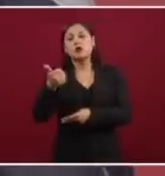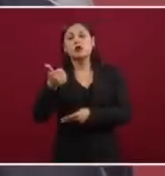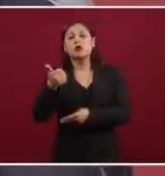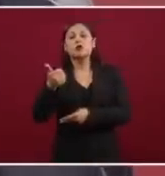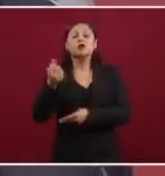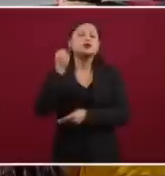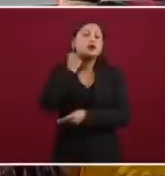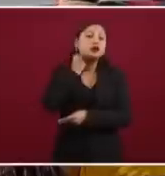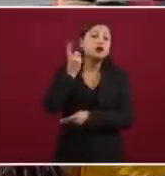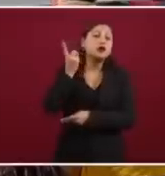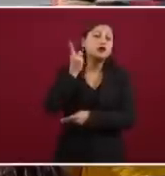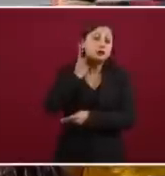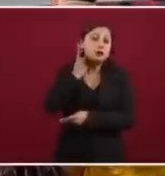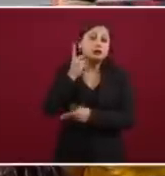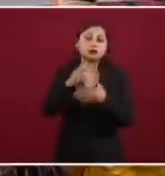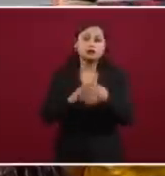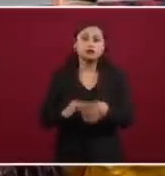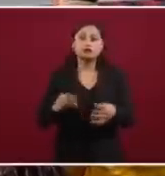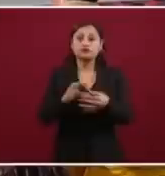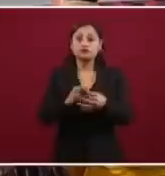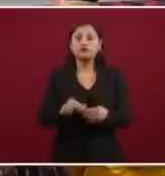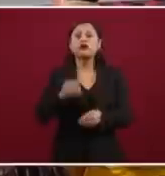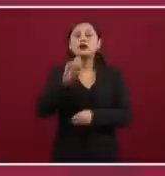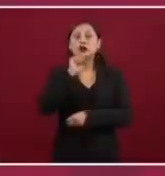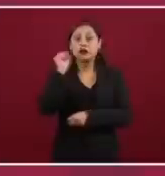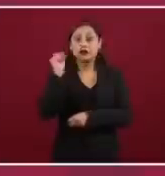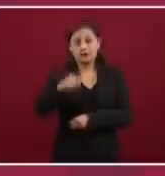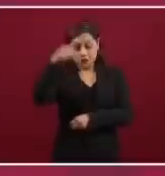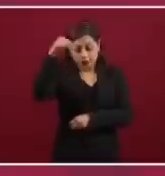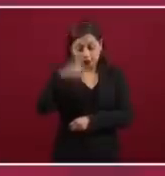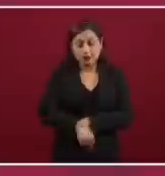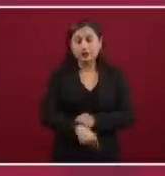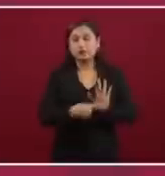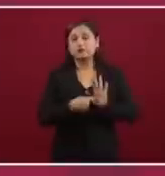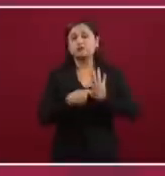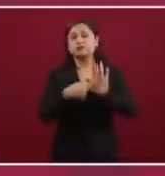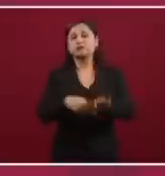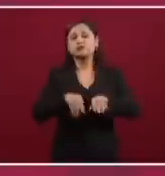y al pueblo, aquí, hacerlo público,